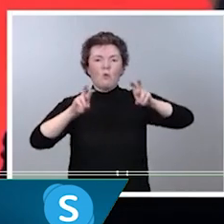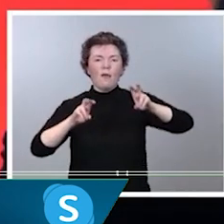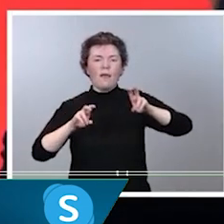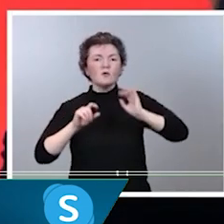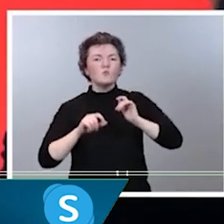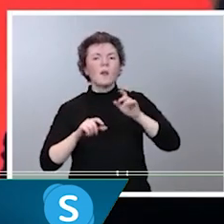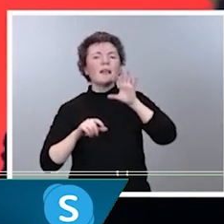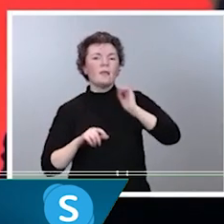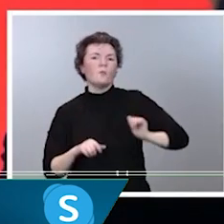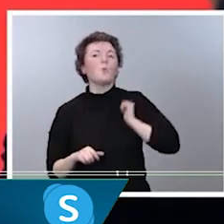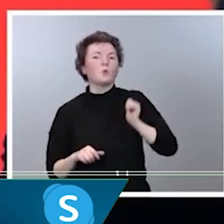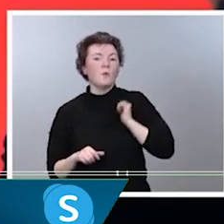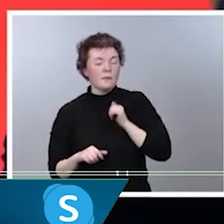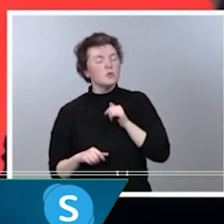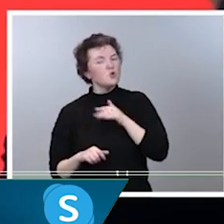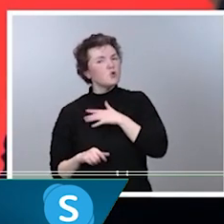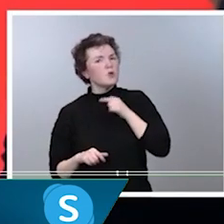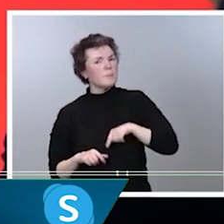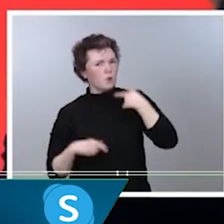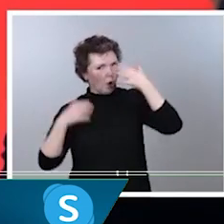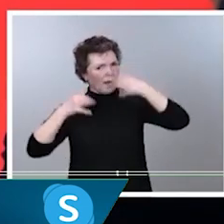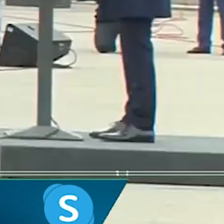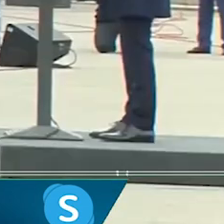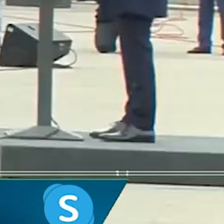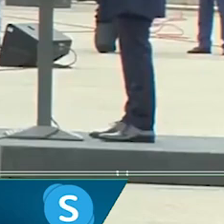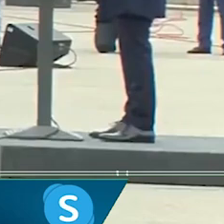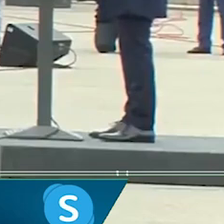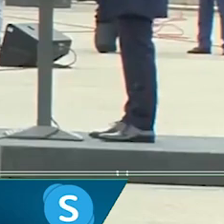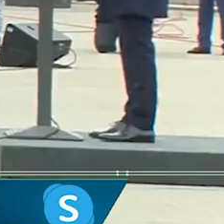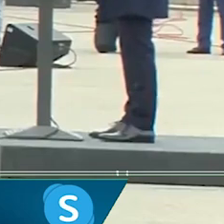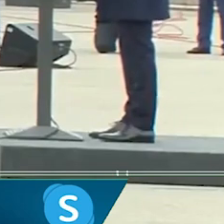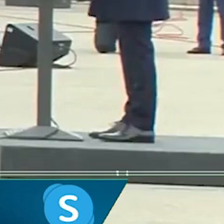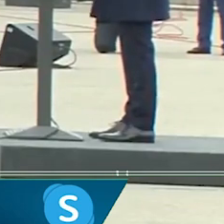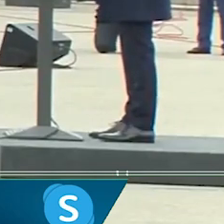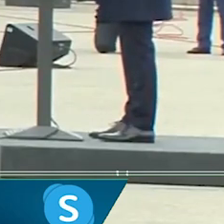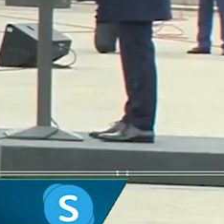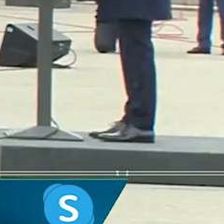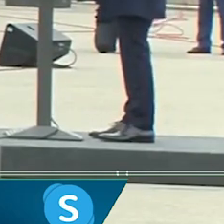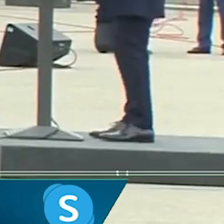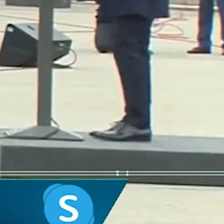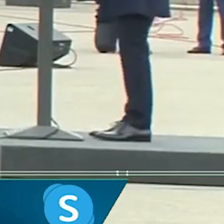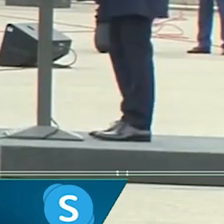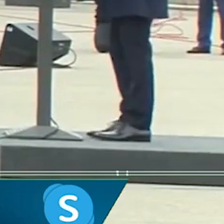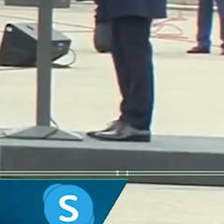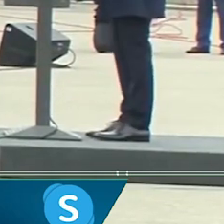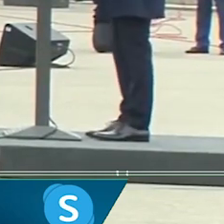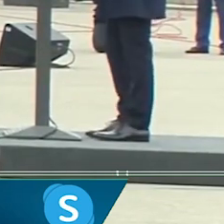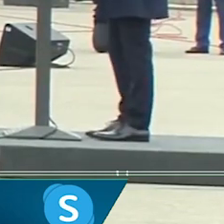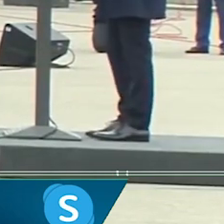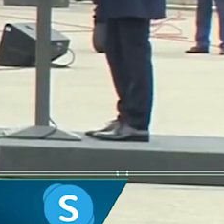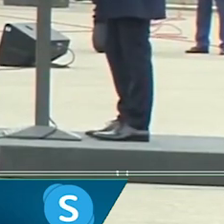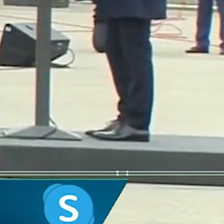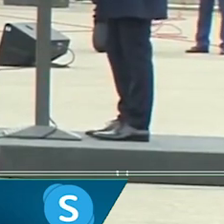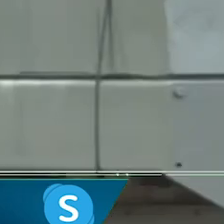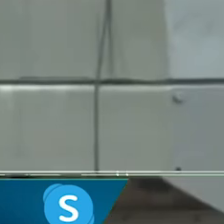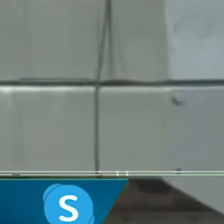concienciando de que lo que está pasando no podemos permitir que pase. Y esto, la ciudadanía, hay